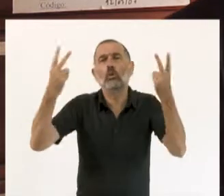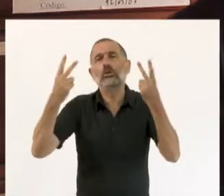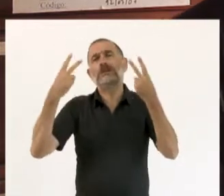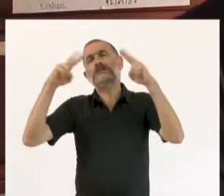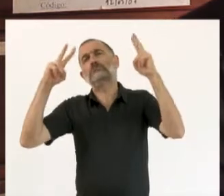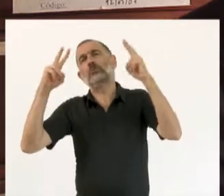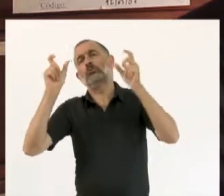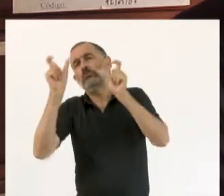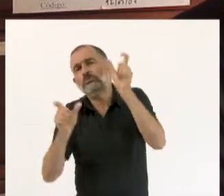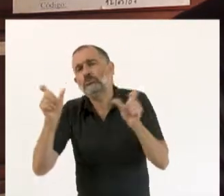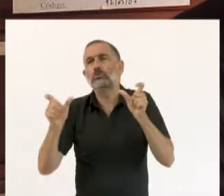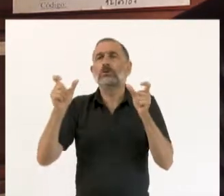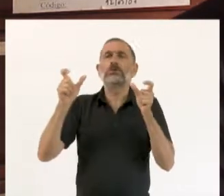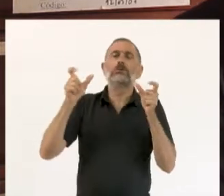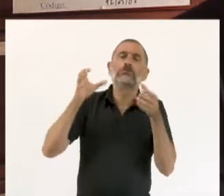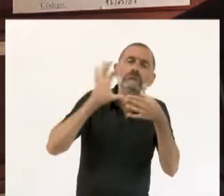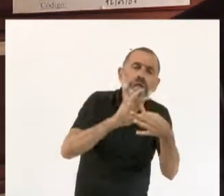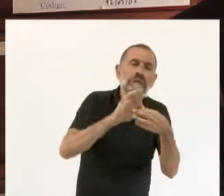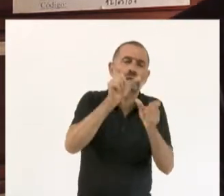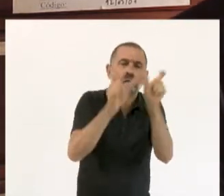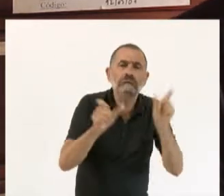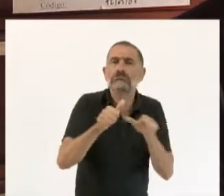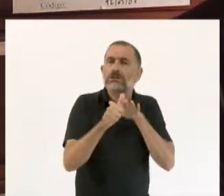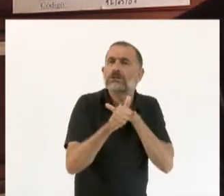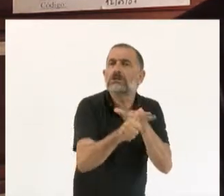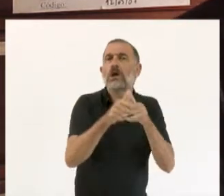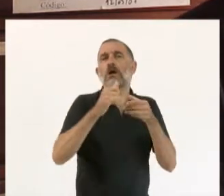a ellos la importancia que tiene el lugar,